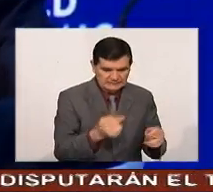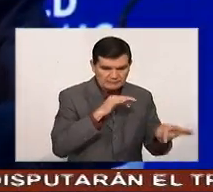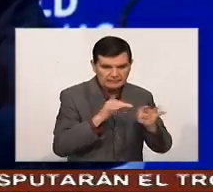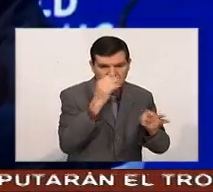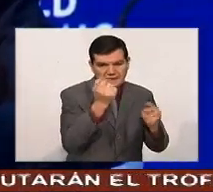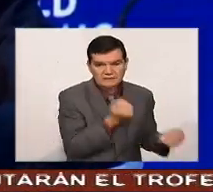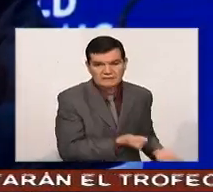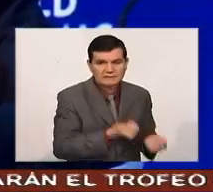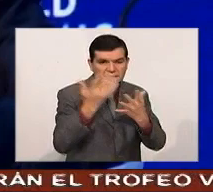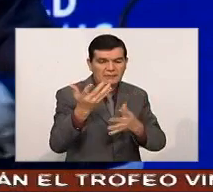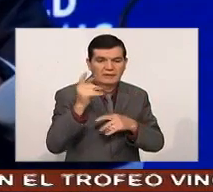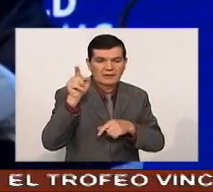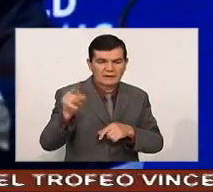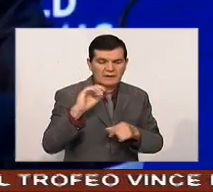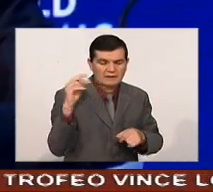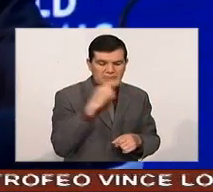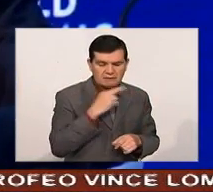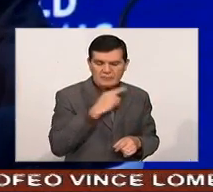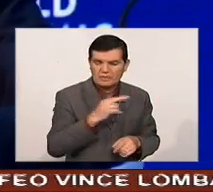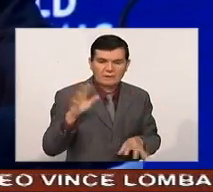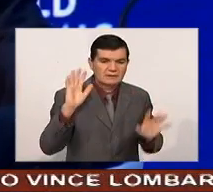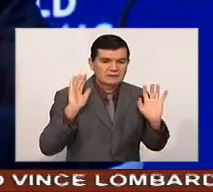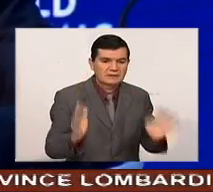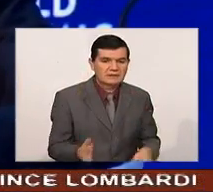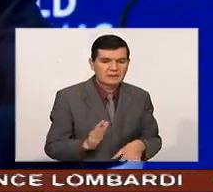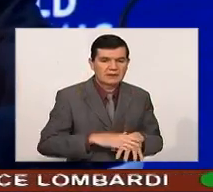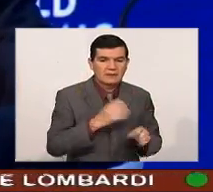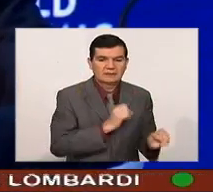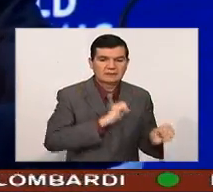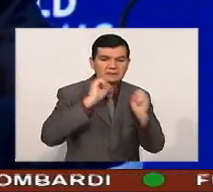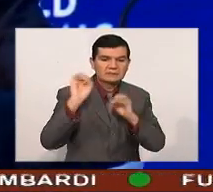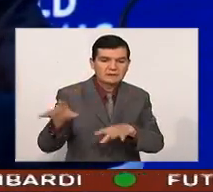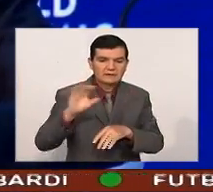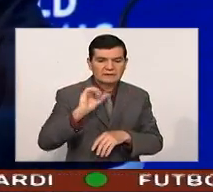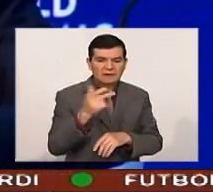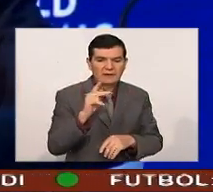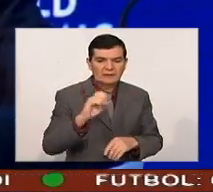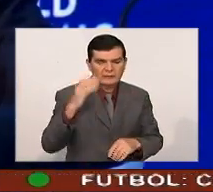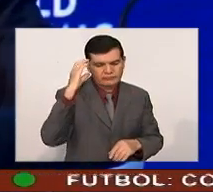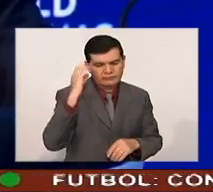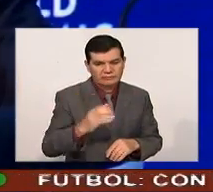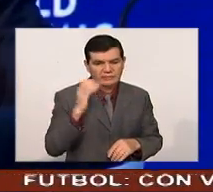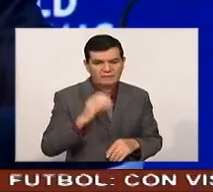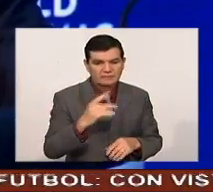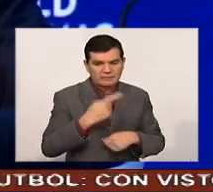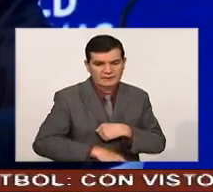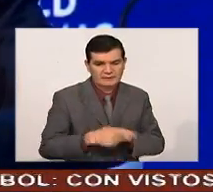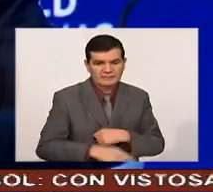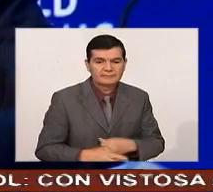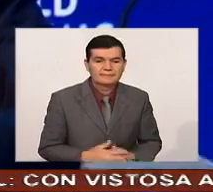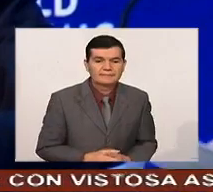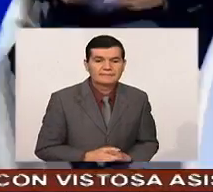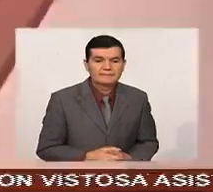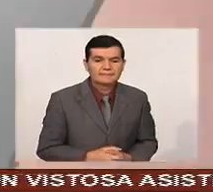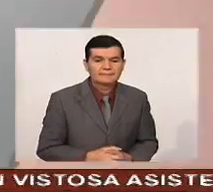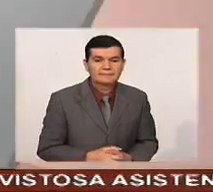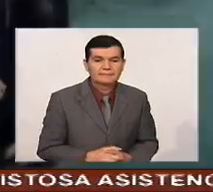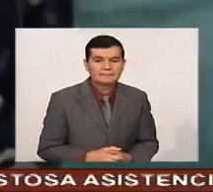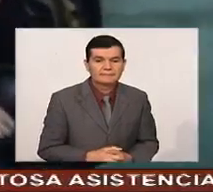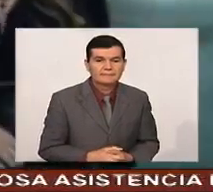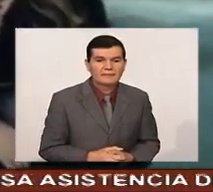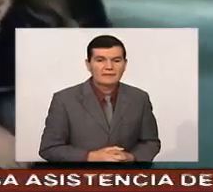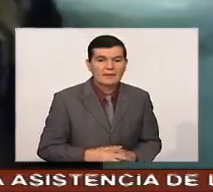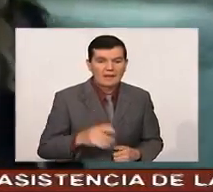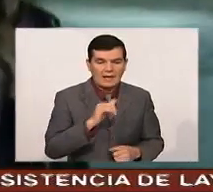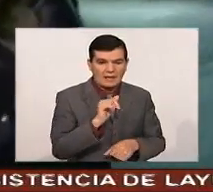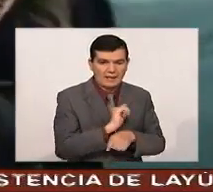trabajo para lograr lo más pronto posible la extradición de este delincuente de alta peligrosidad.